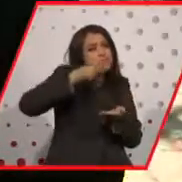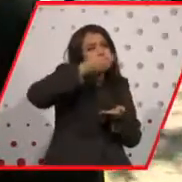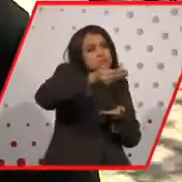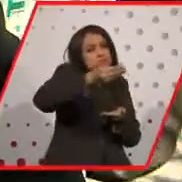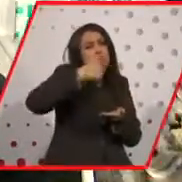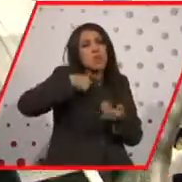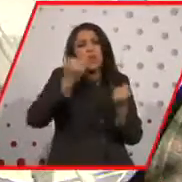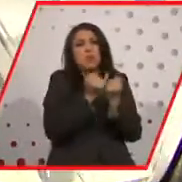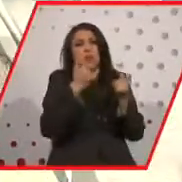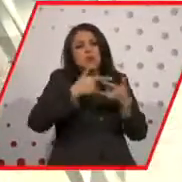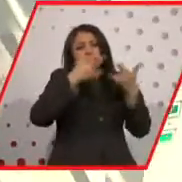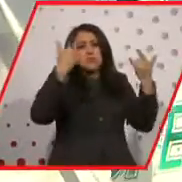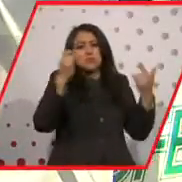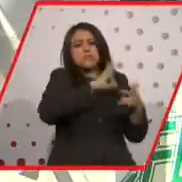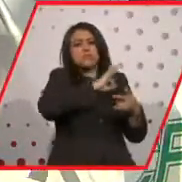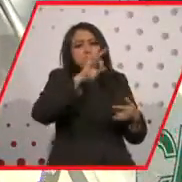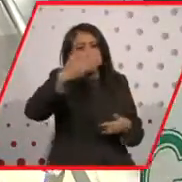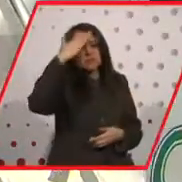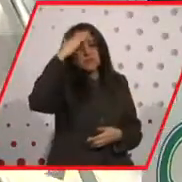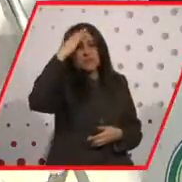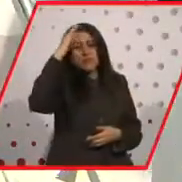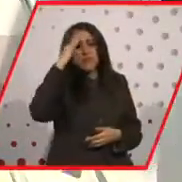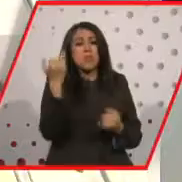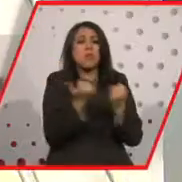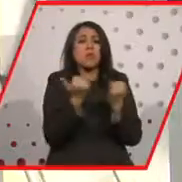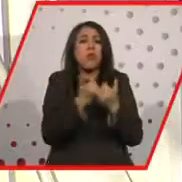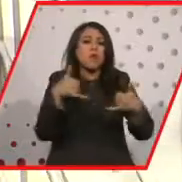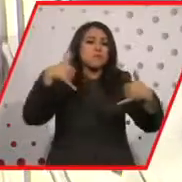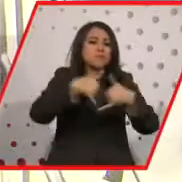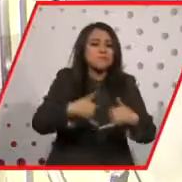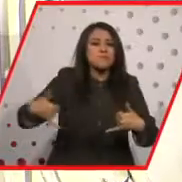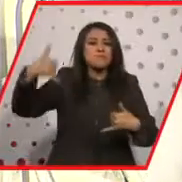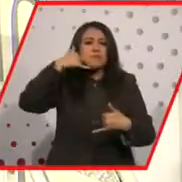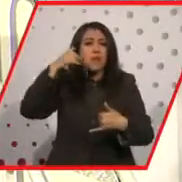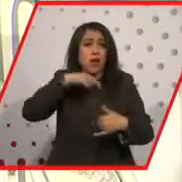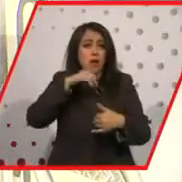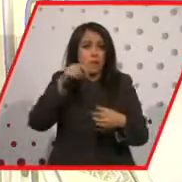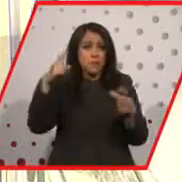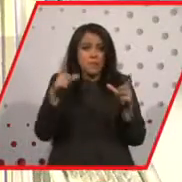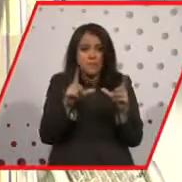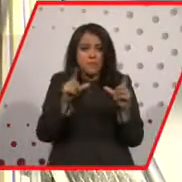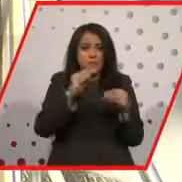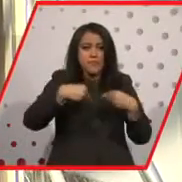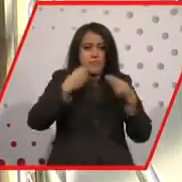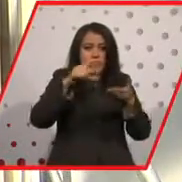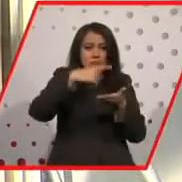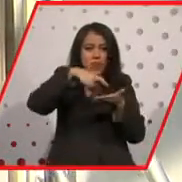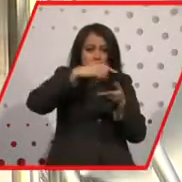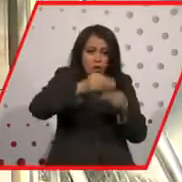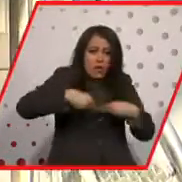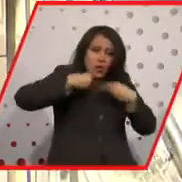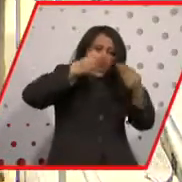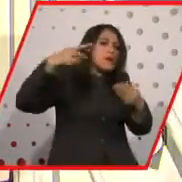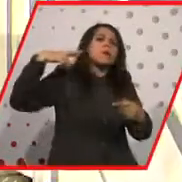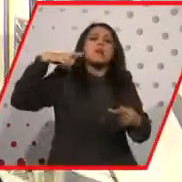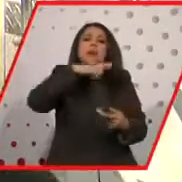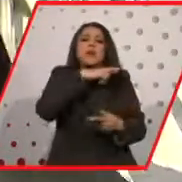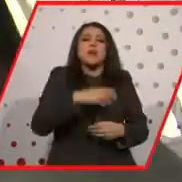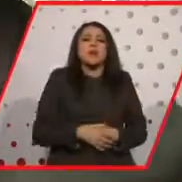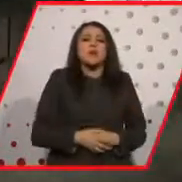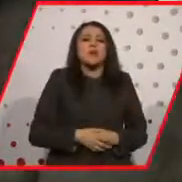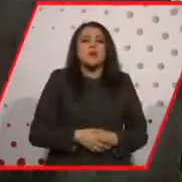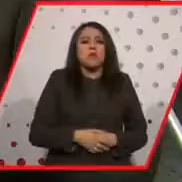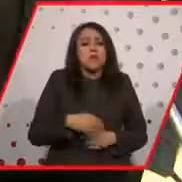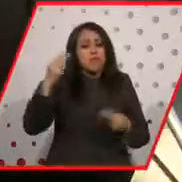historiales, etcétera. Tenemos también la línea telefónica disponible. Aquí el pago se hace al instante. Así es, pasa en el momento de cualquier zona de la ciudad o a